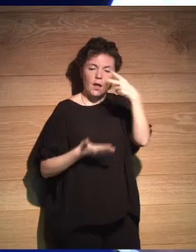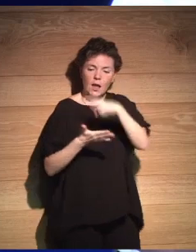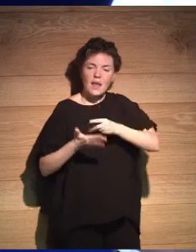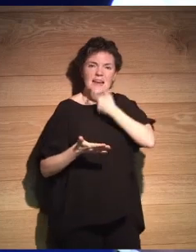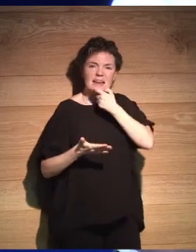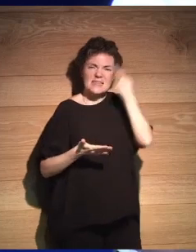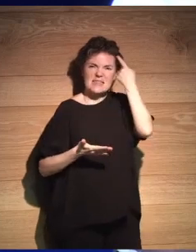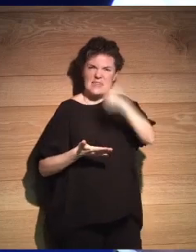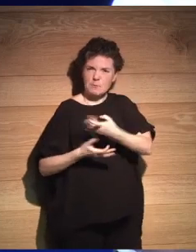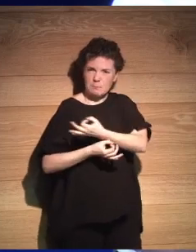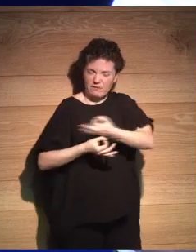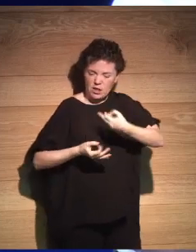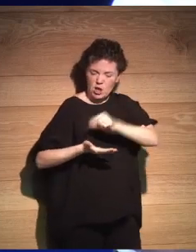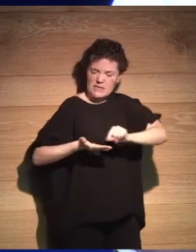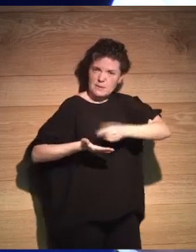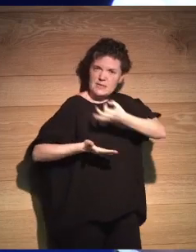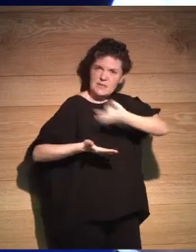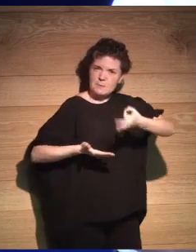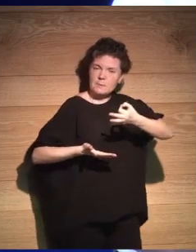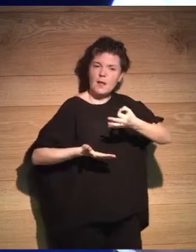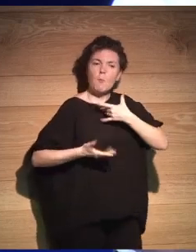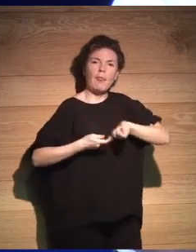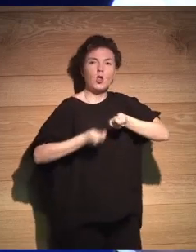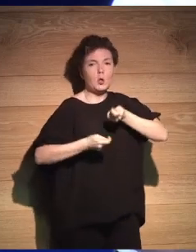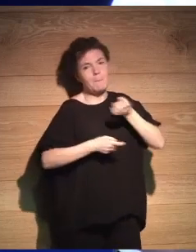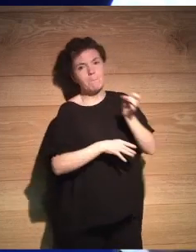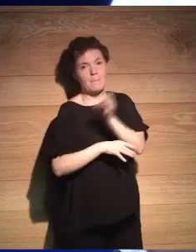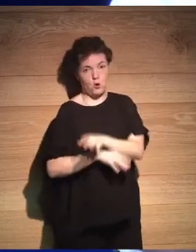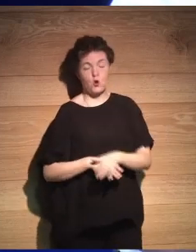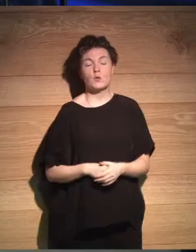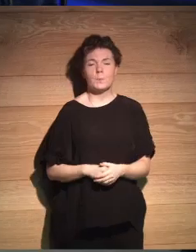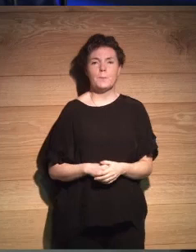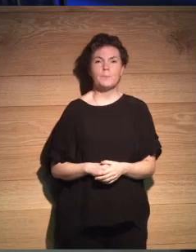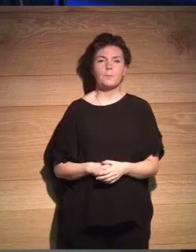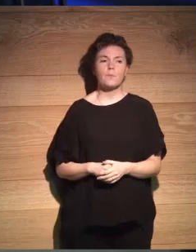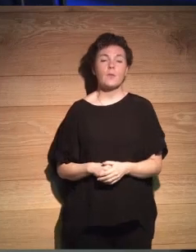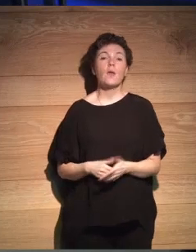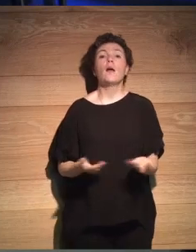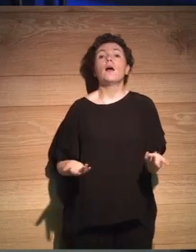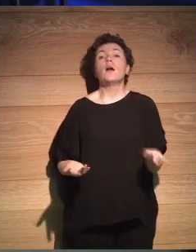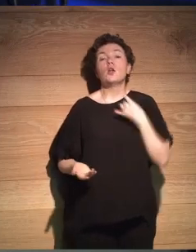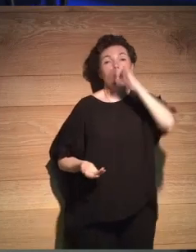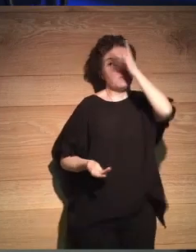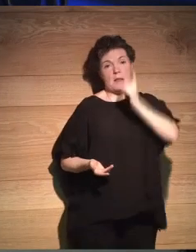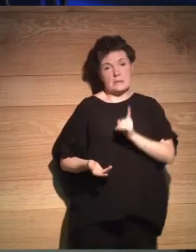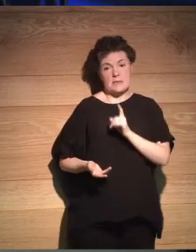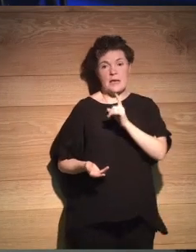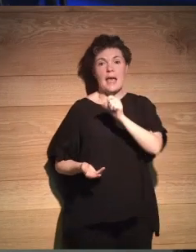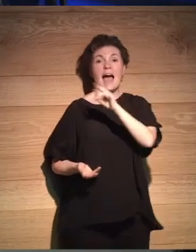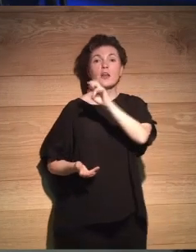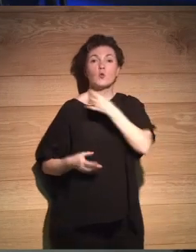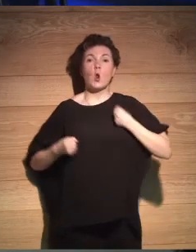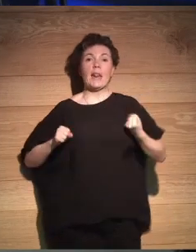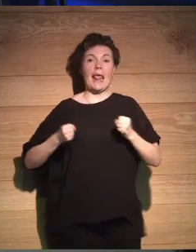el inglés y lo escribía bien, lo hablaba bien y podía controlar mucho mejor. No es sorprendente que Arturo tenga un ataque